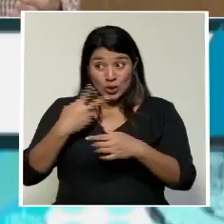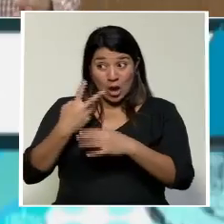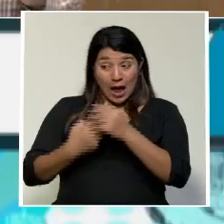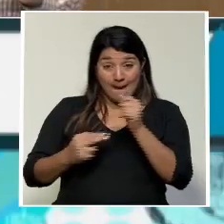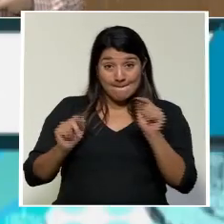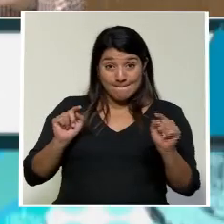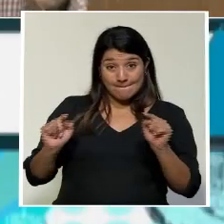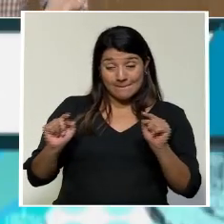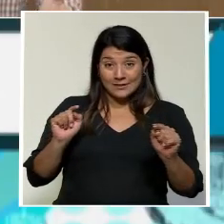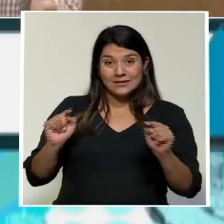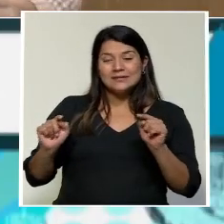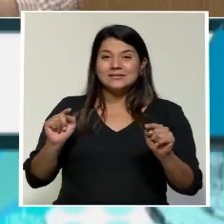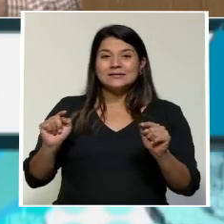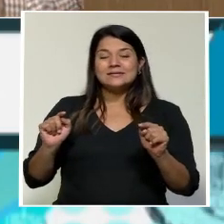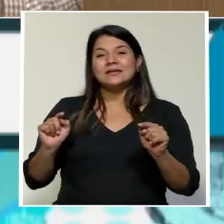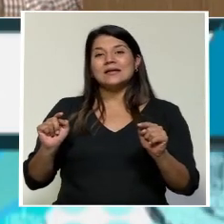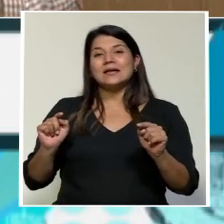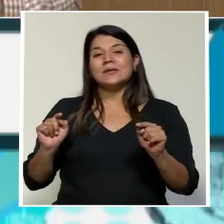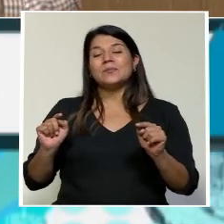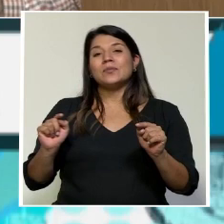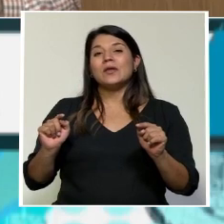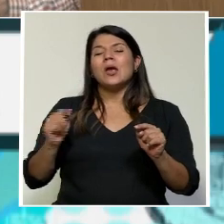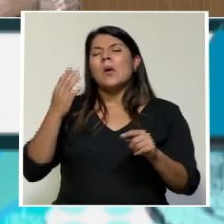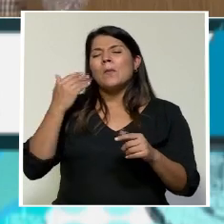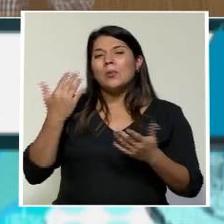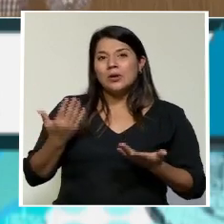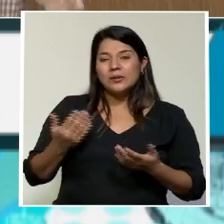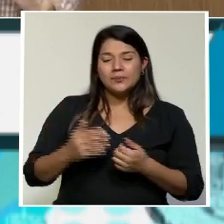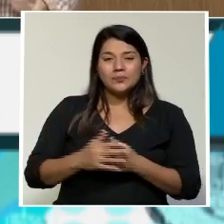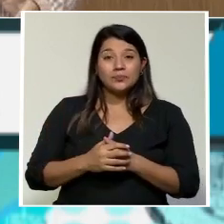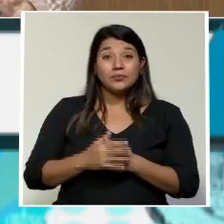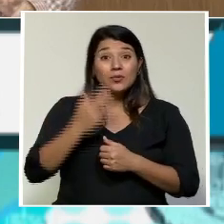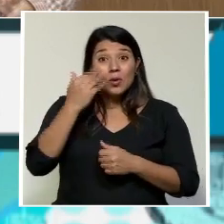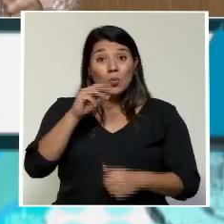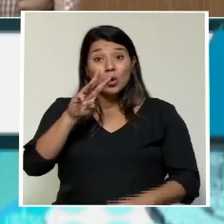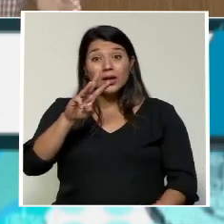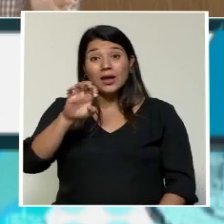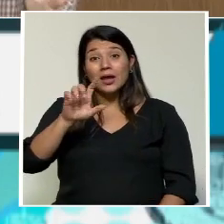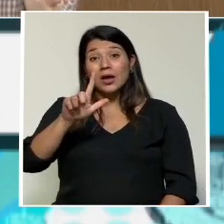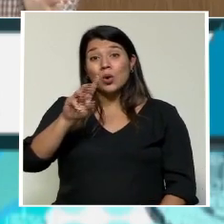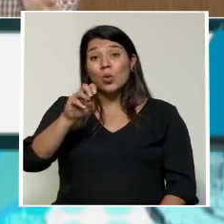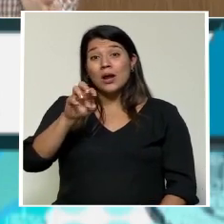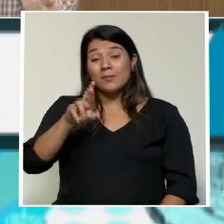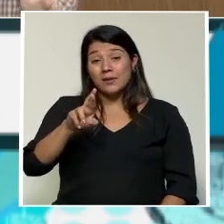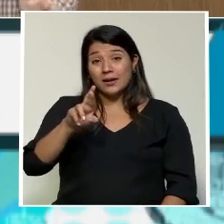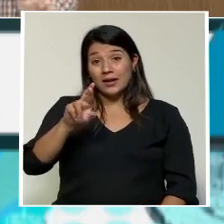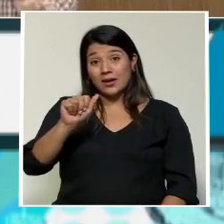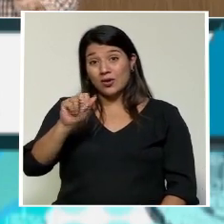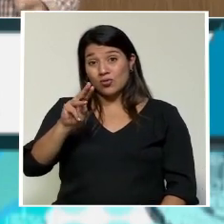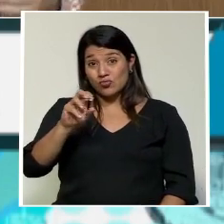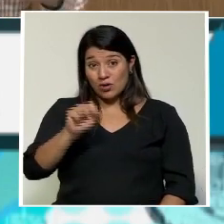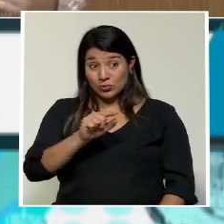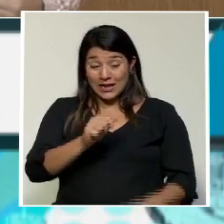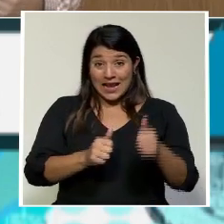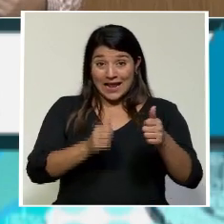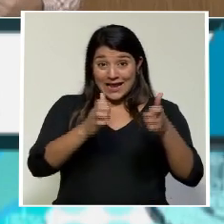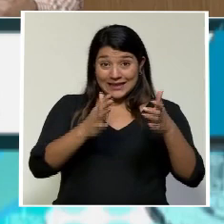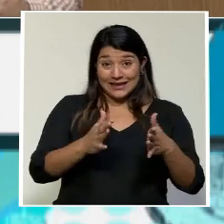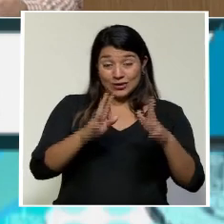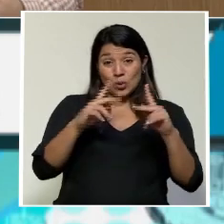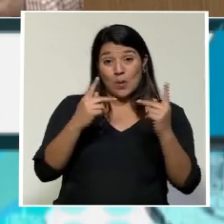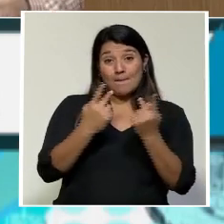inclusive los dos diputados, pues es por que don Guelmer Ramos, como candidato del Partido Exociudadana, no